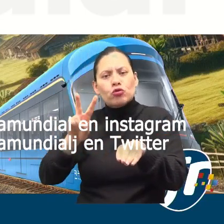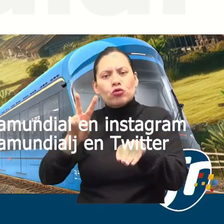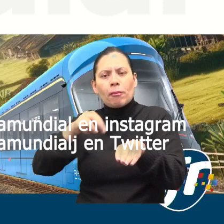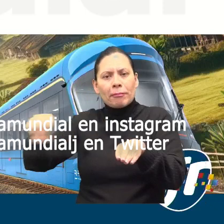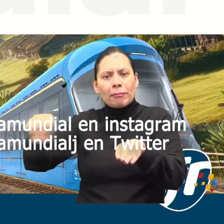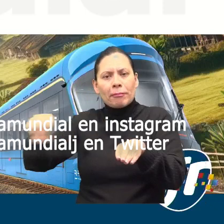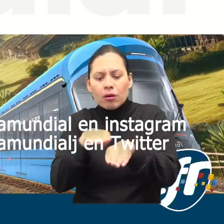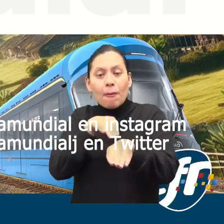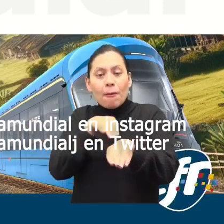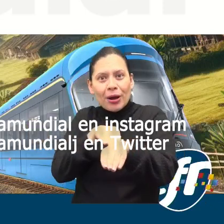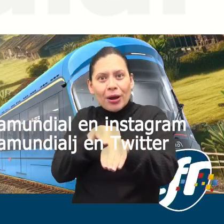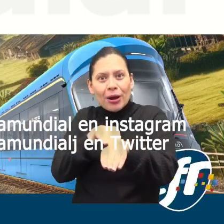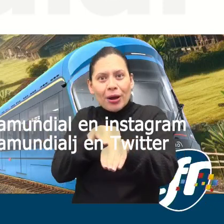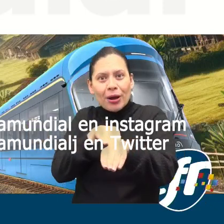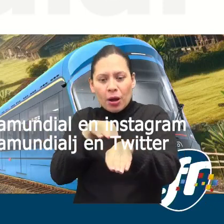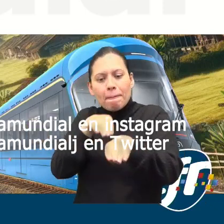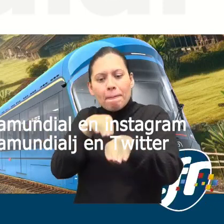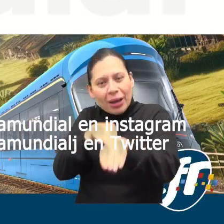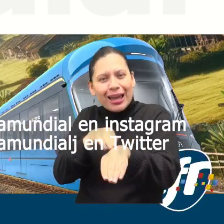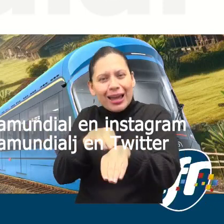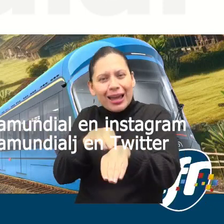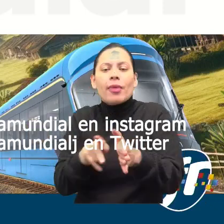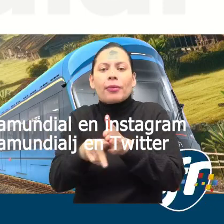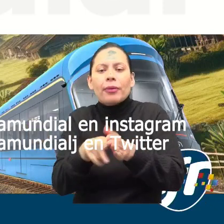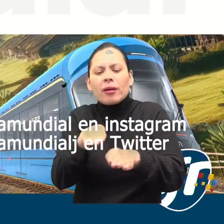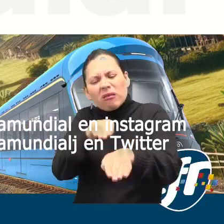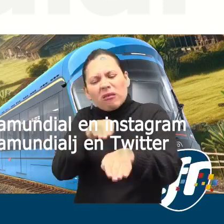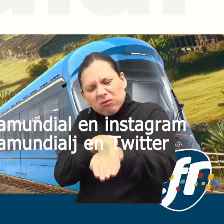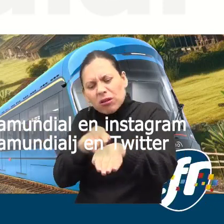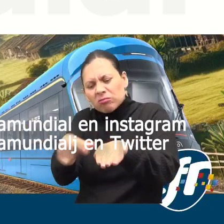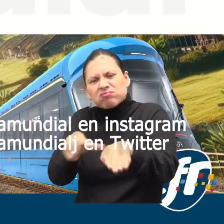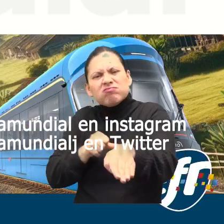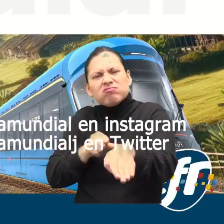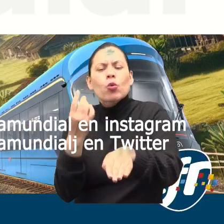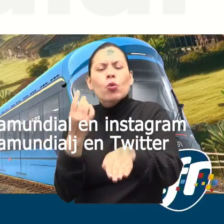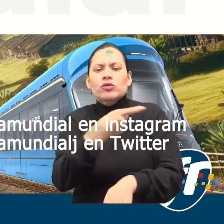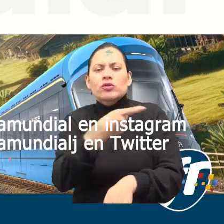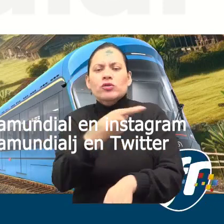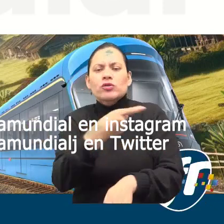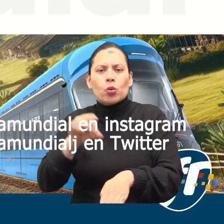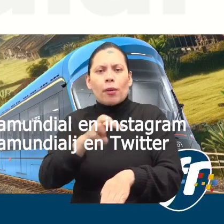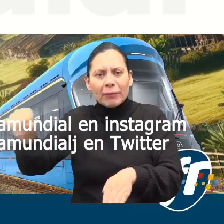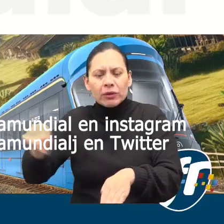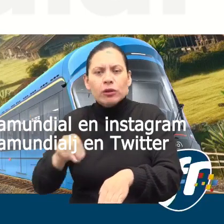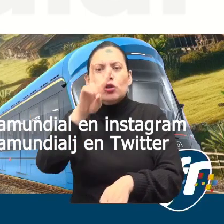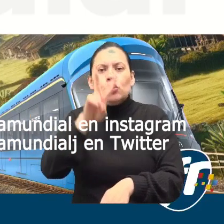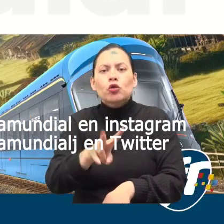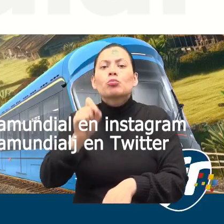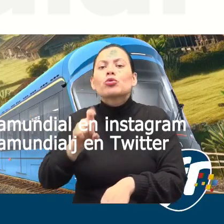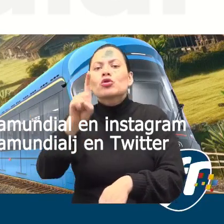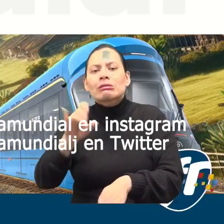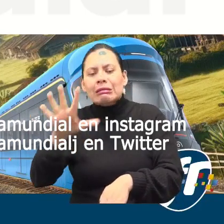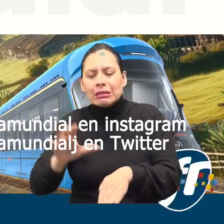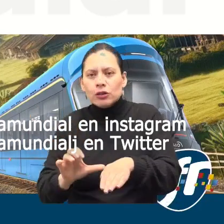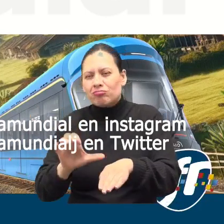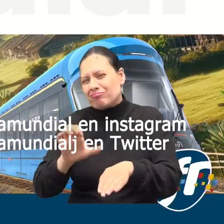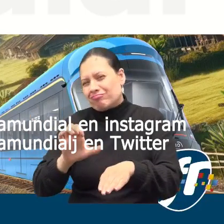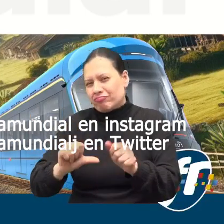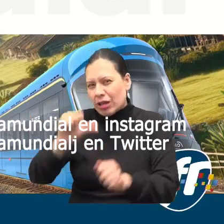dos coches que se convierten en un tren son 150 metros, 2.65 metros de altura,